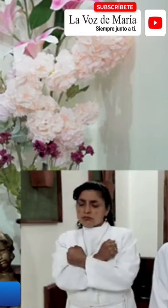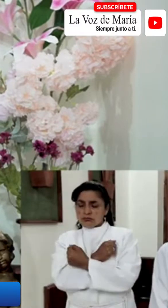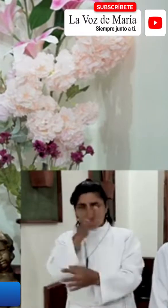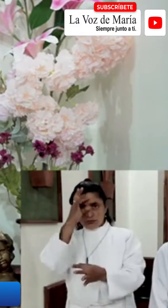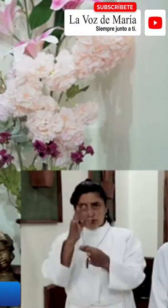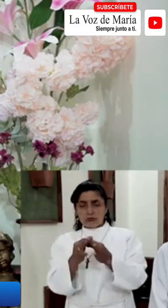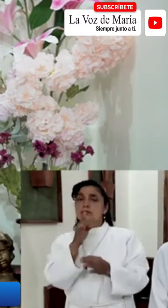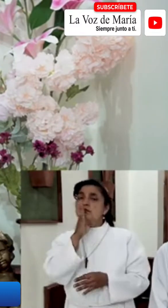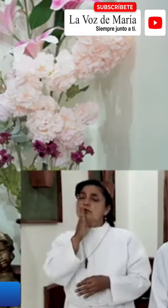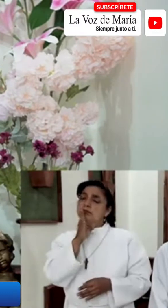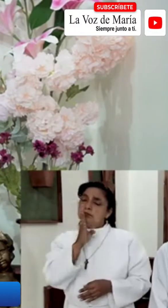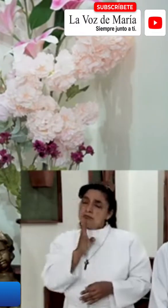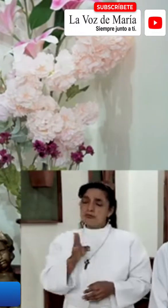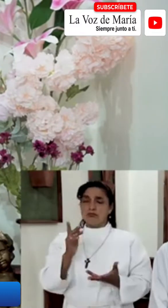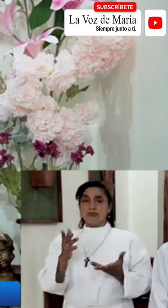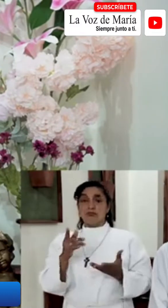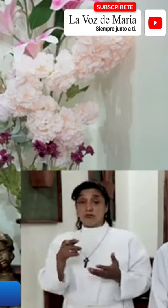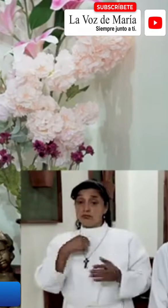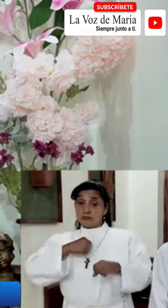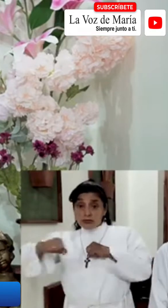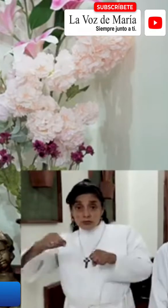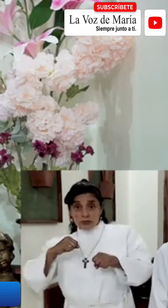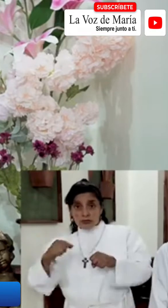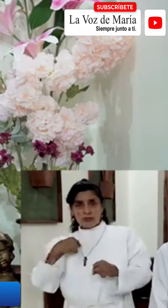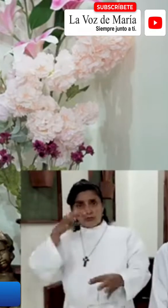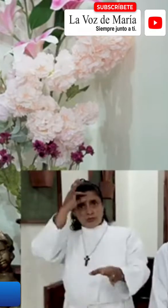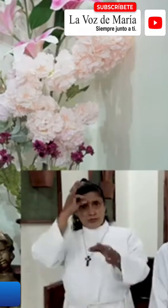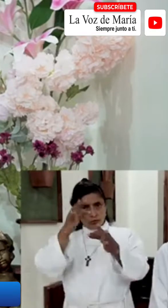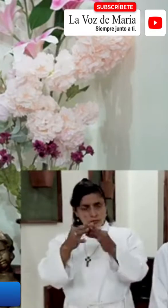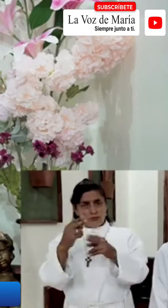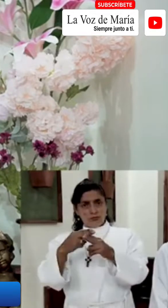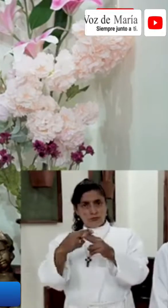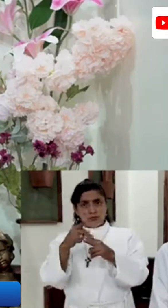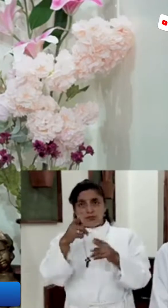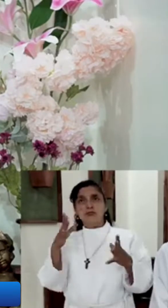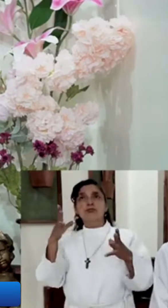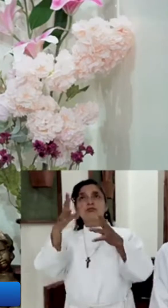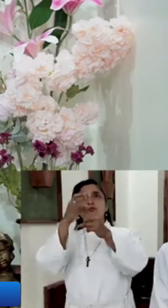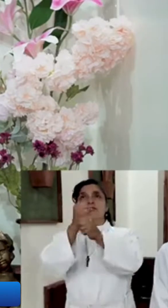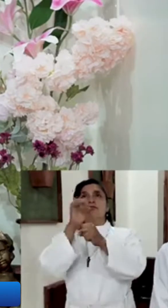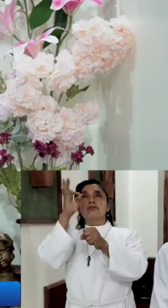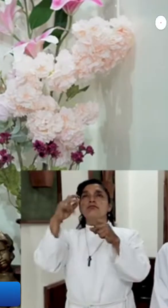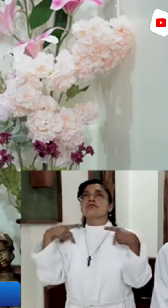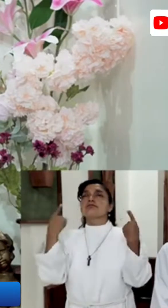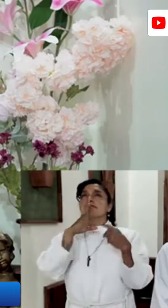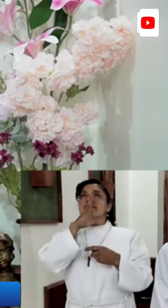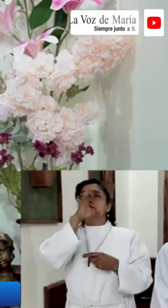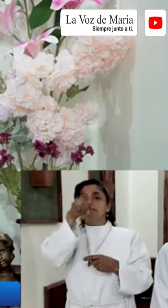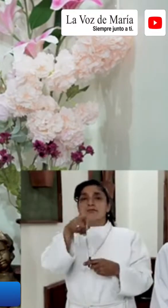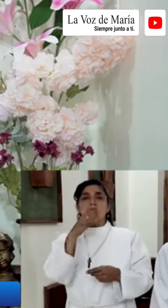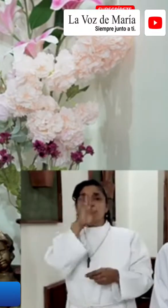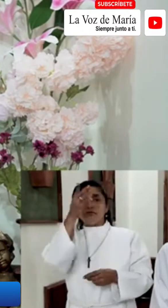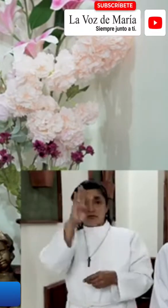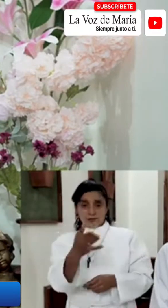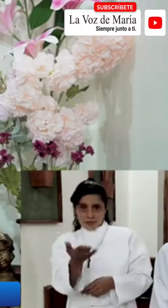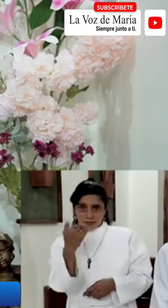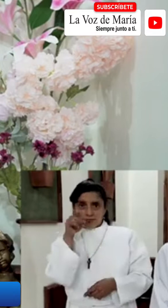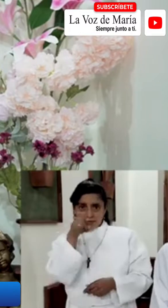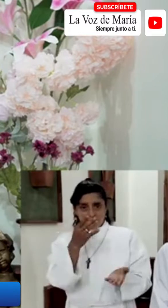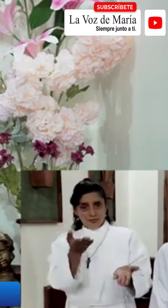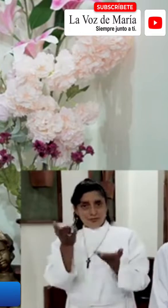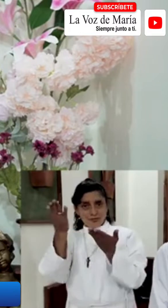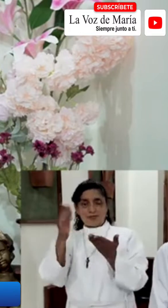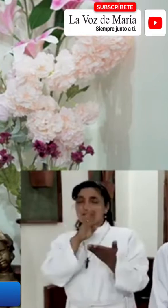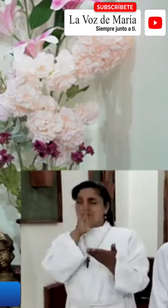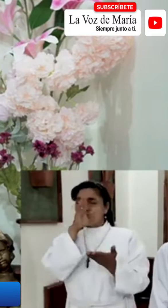mansedumbre. Lucha en el noble combate de la fe, conquista la vida eterna a la que has sido llamado y de